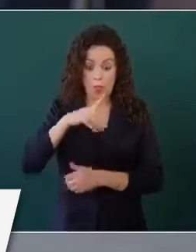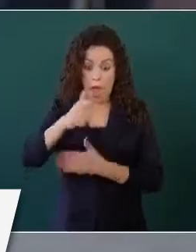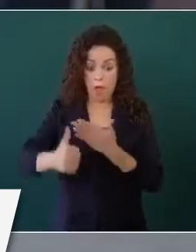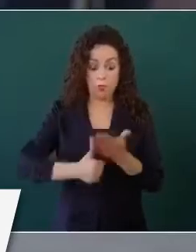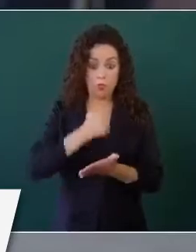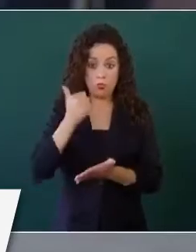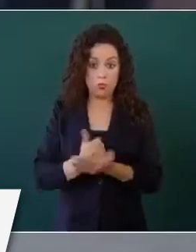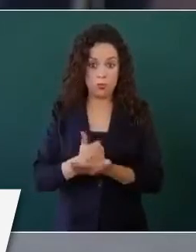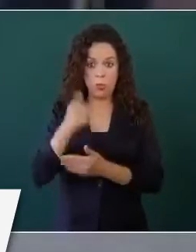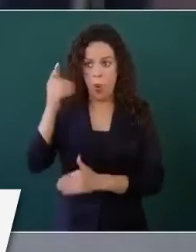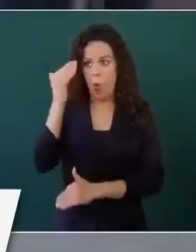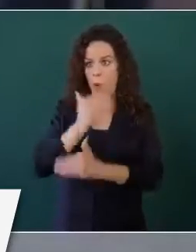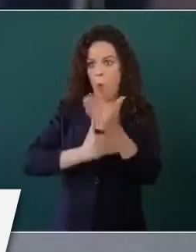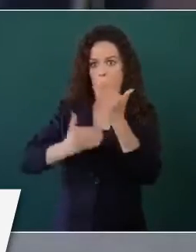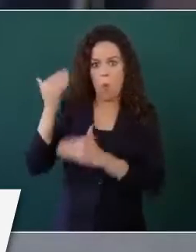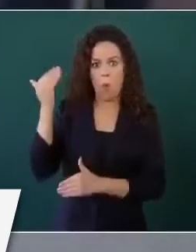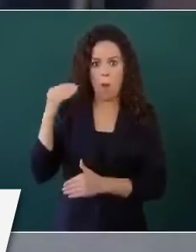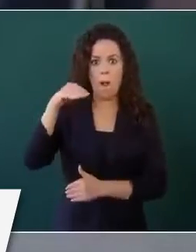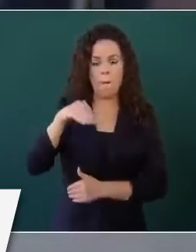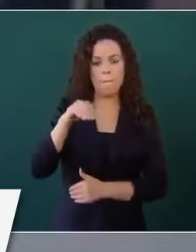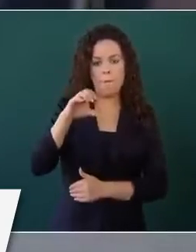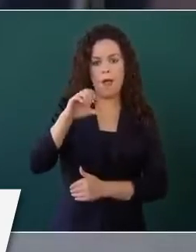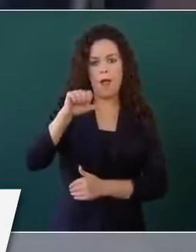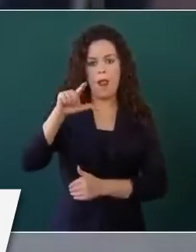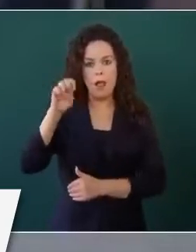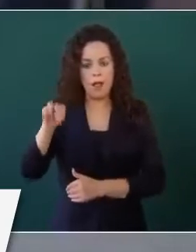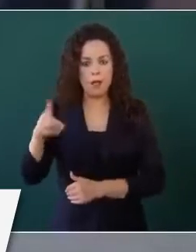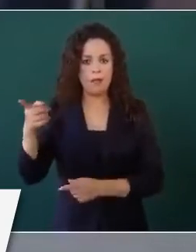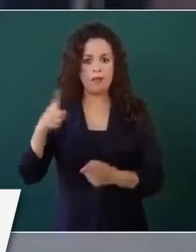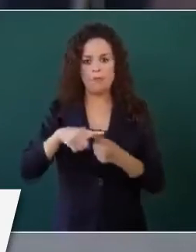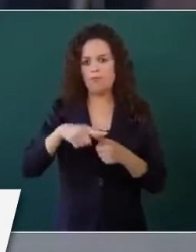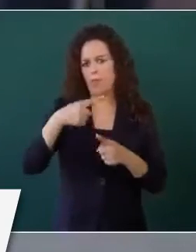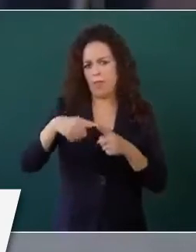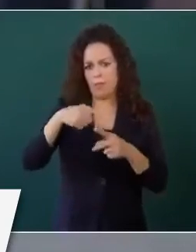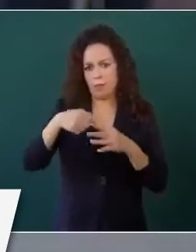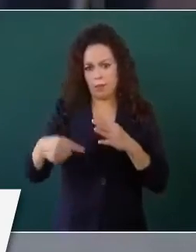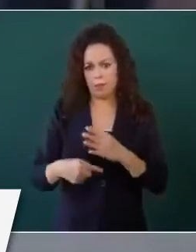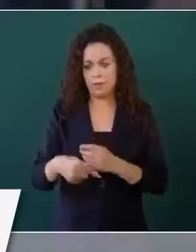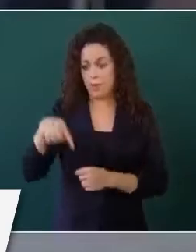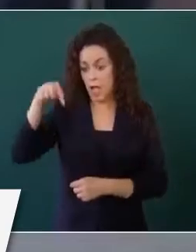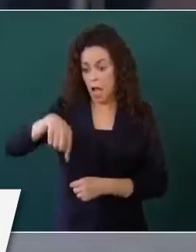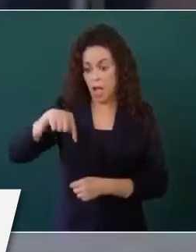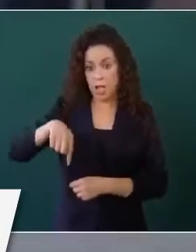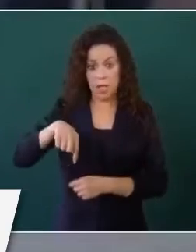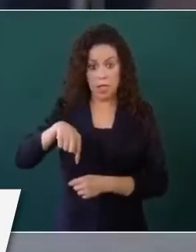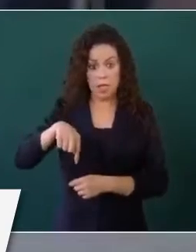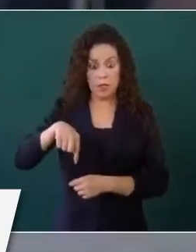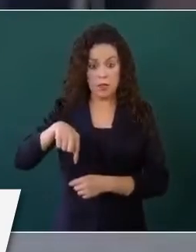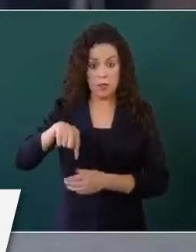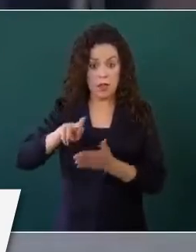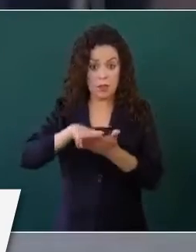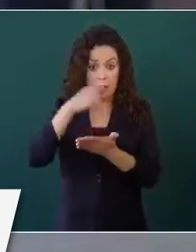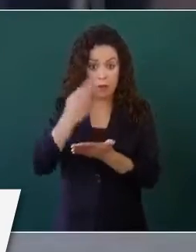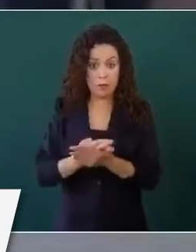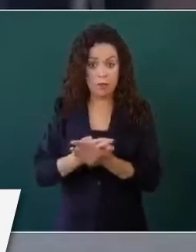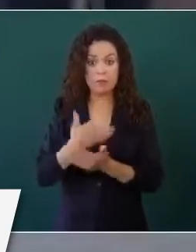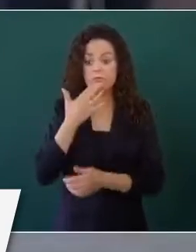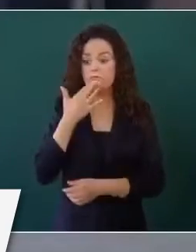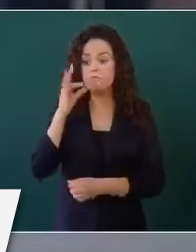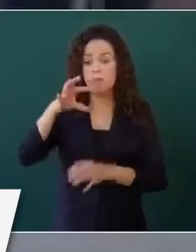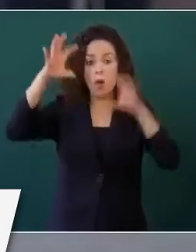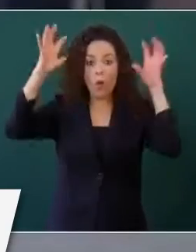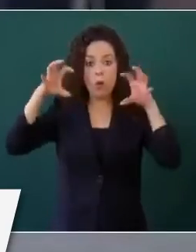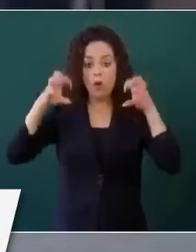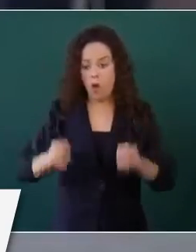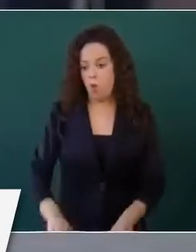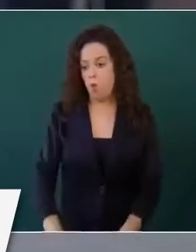como McAllen, Brosville. ¿Y qué tenemos aquí en Reynosa? Que con un simple aguacero se inunda la ciudad y se vuelve una catástrofe cuando nos impacta un